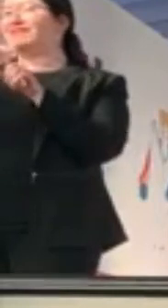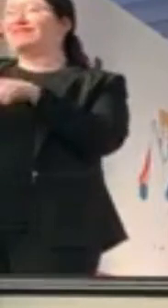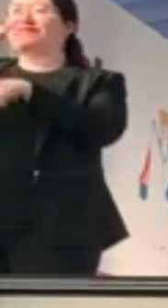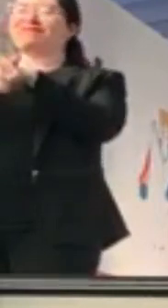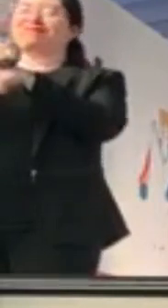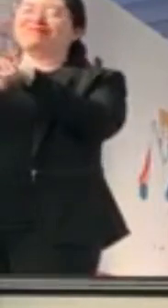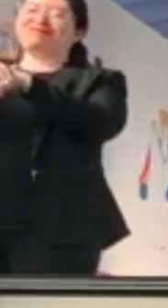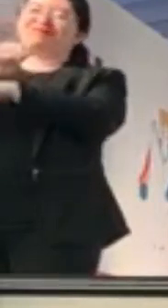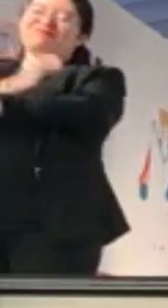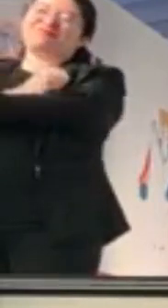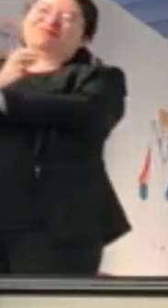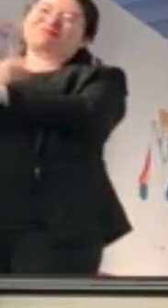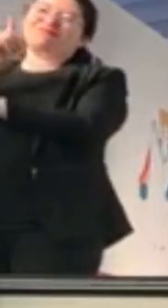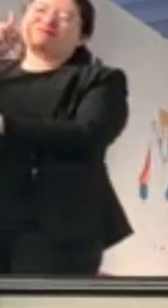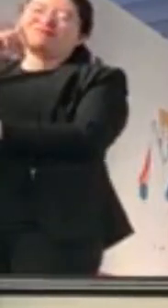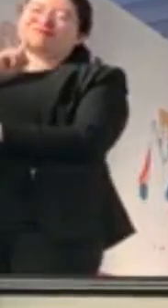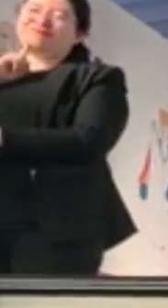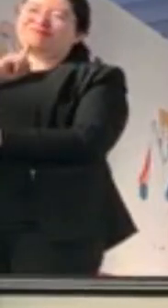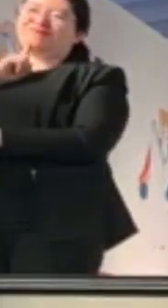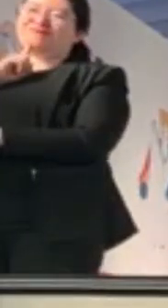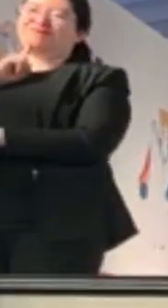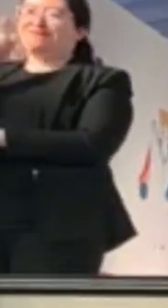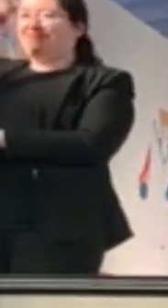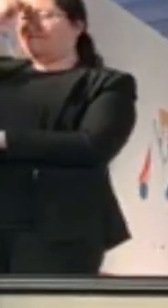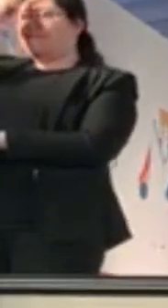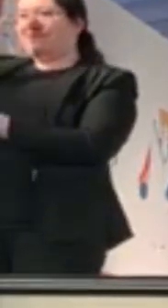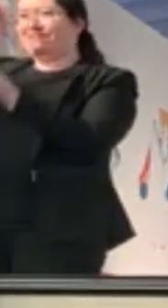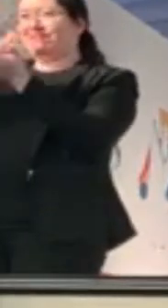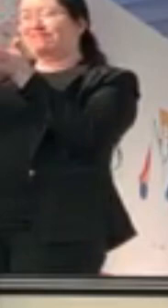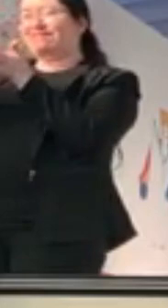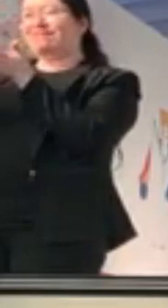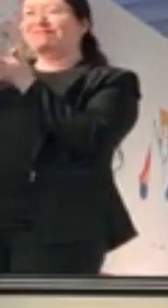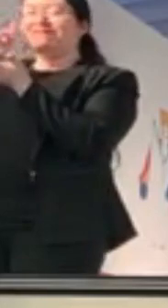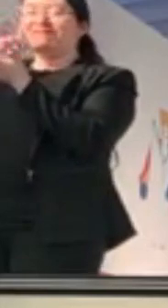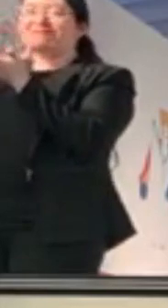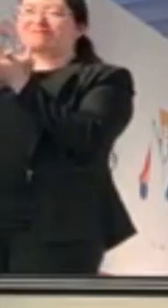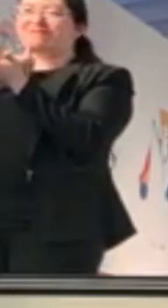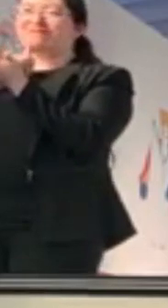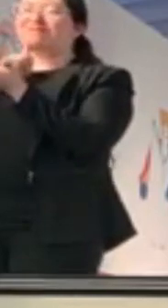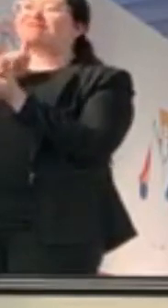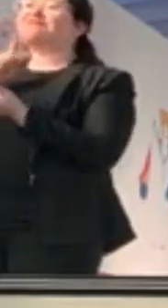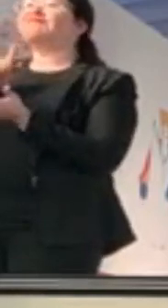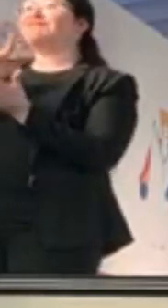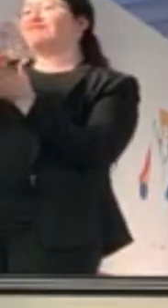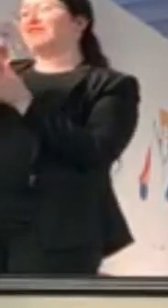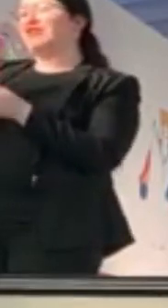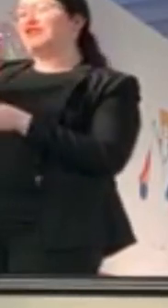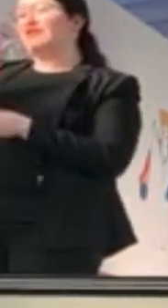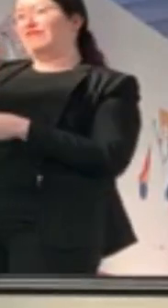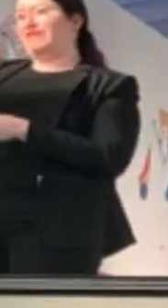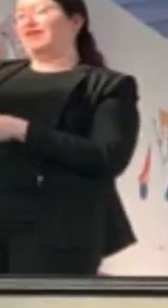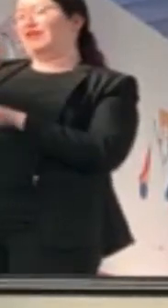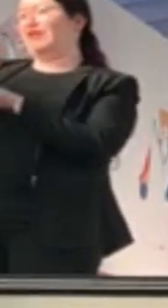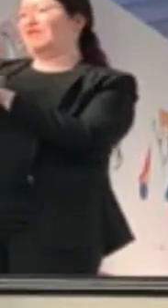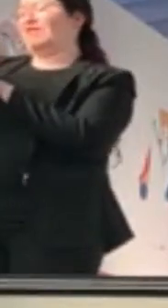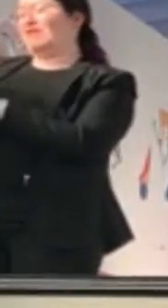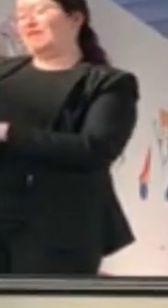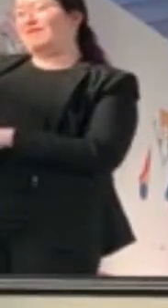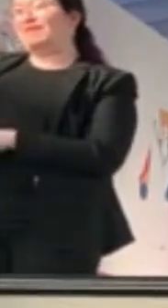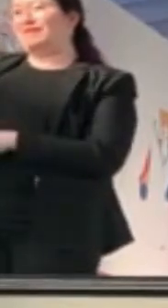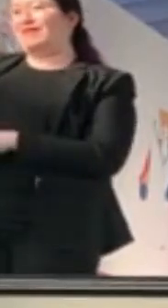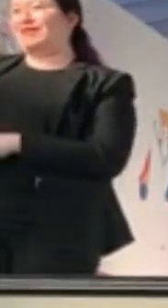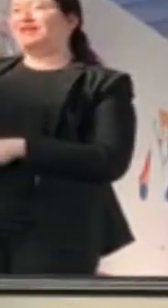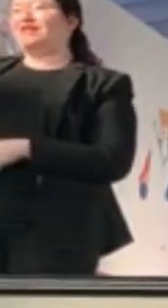compañera, la autora de Lowfer, Golpe de Estado en Nombre de la Ley, Arantxa Tirado. Bienvenida a